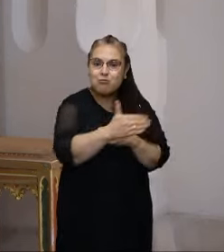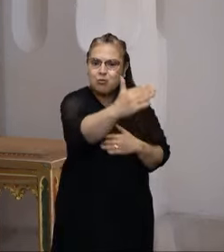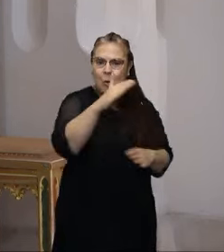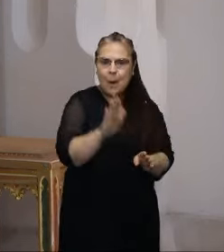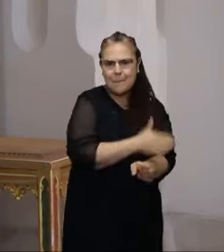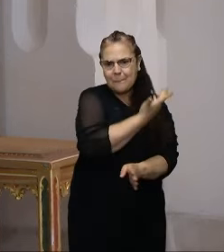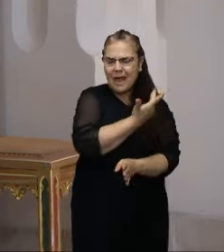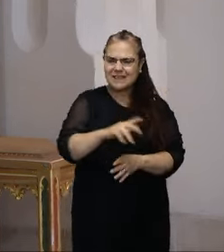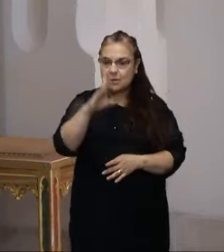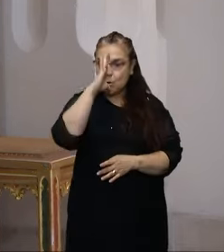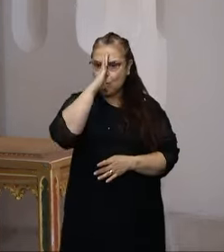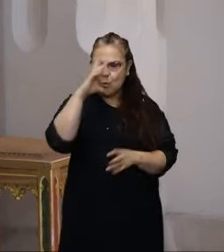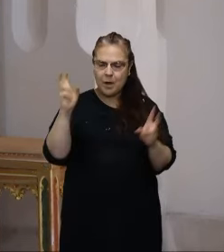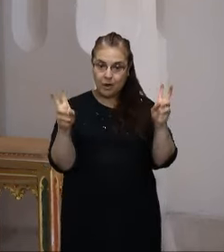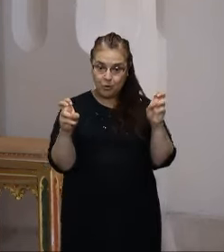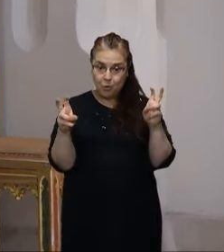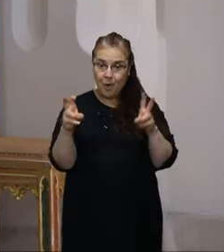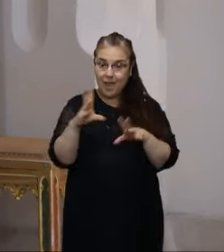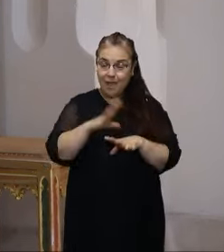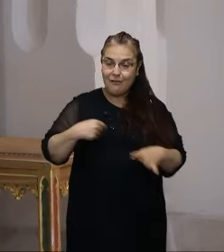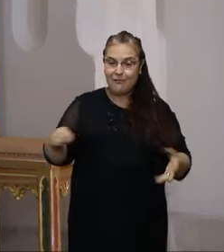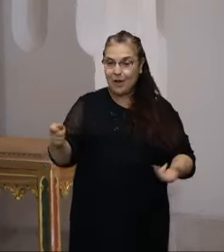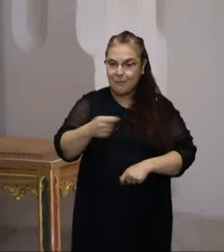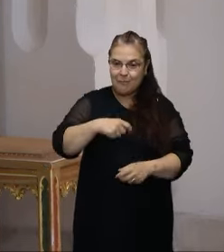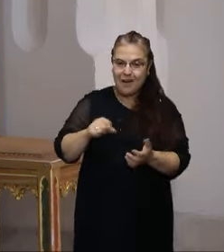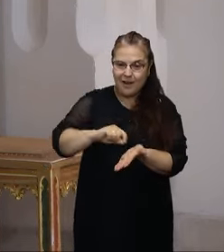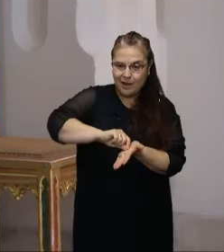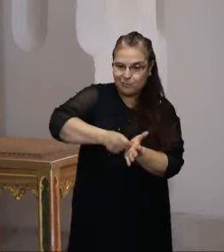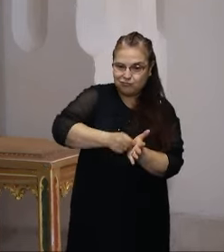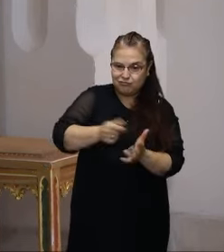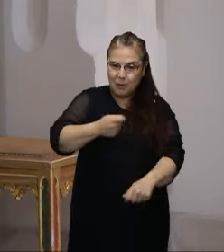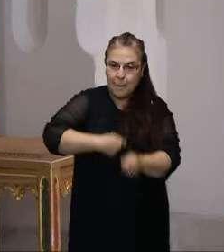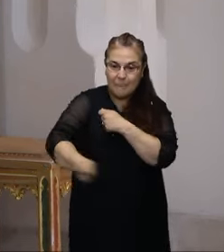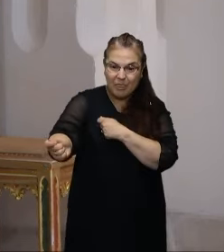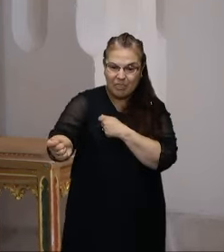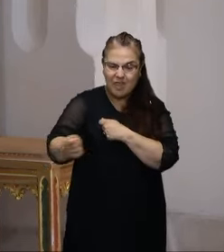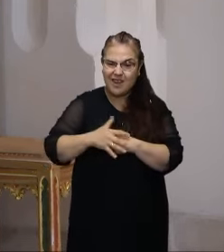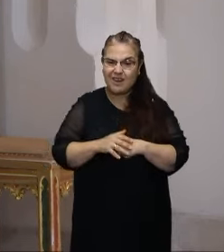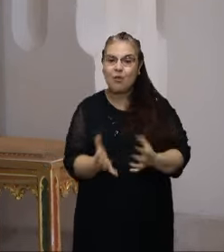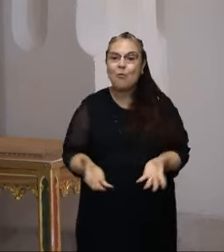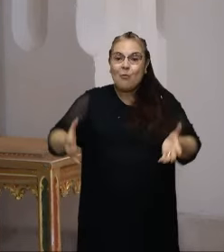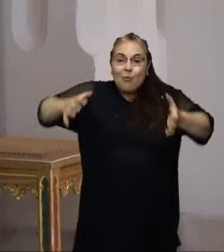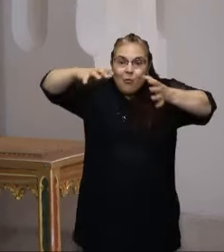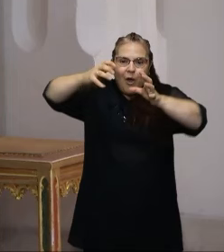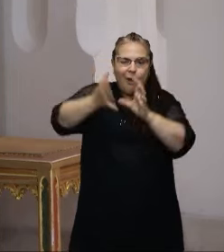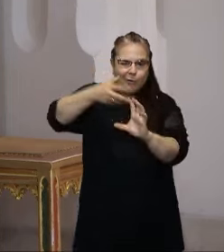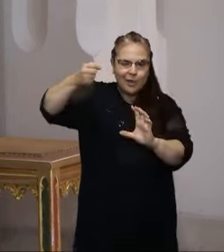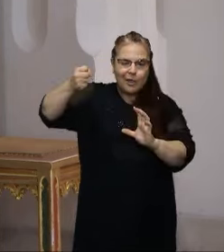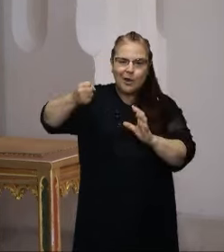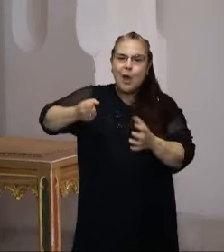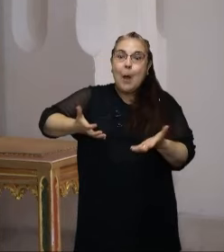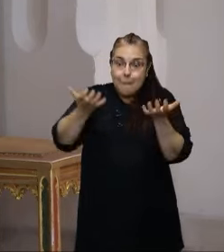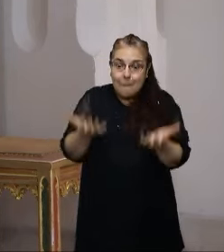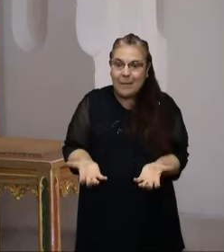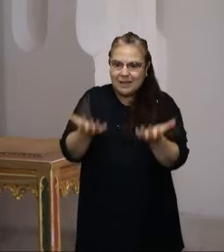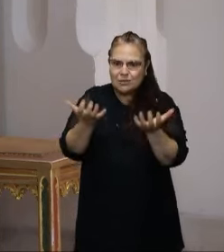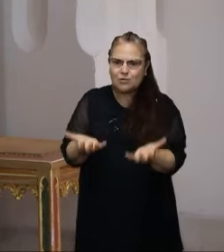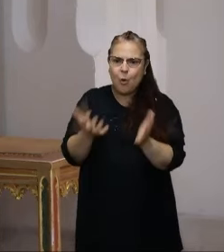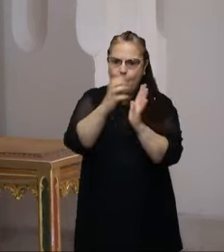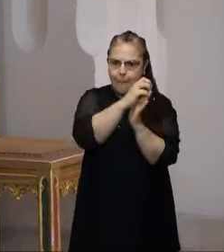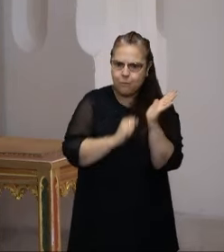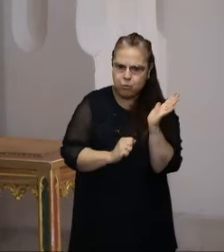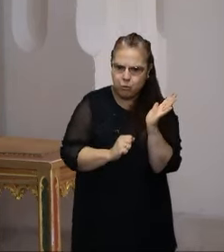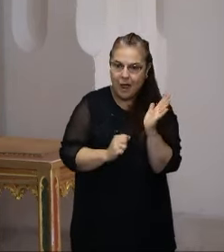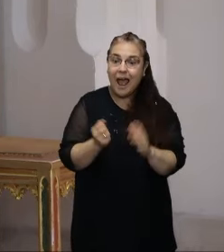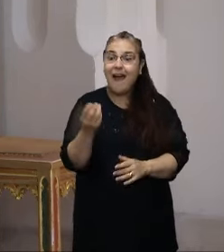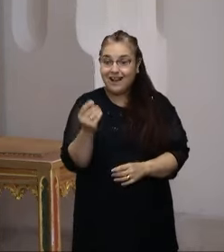nueva para vender el grano y el sábado para abrir los sacos de cereal, reduciendo el peso y aumentando el